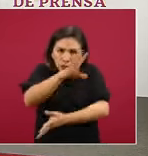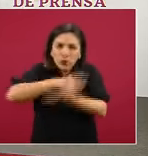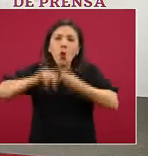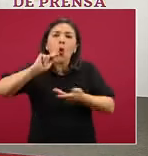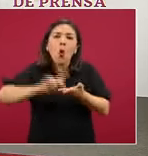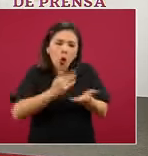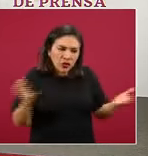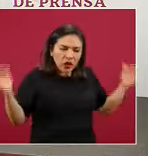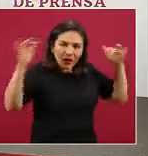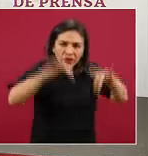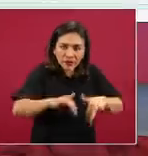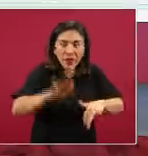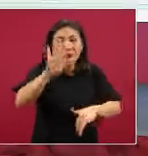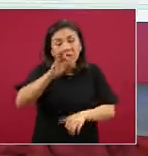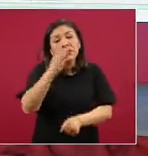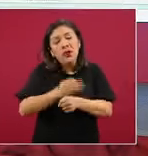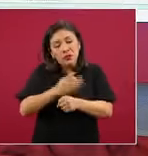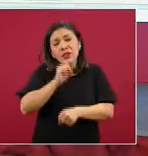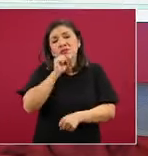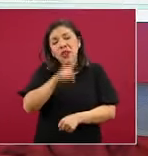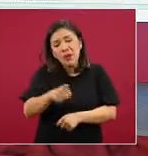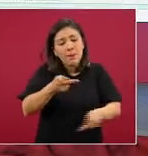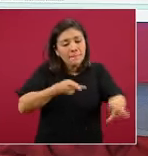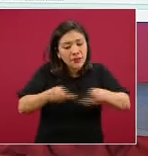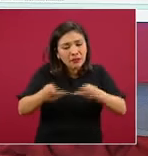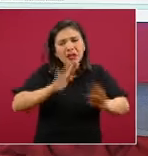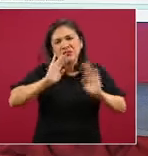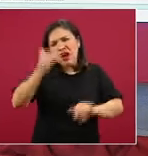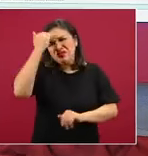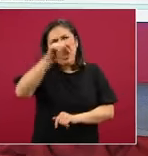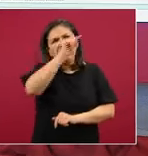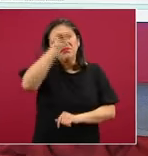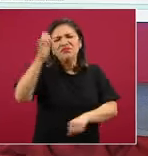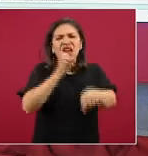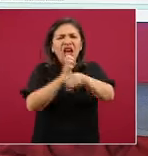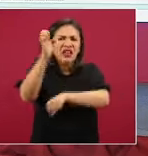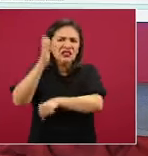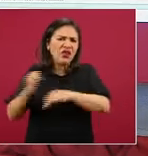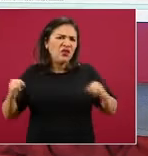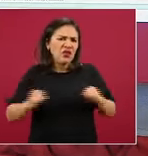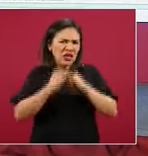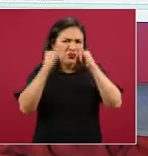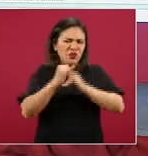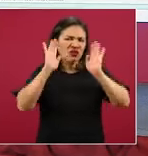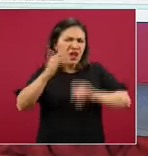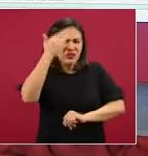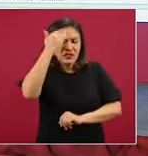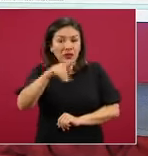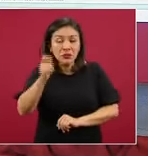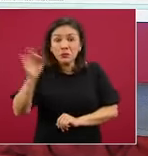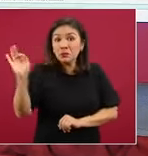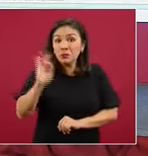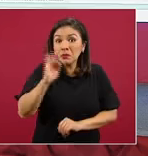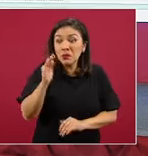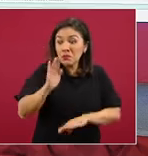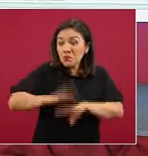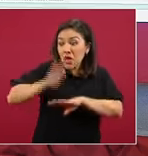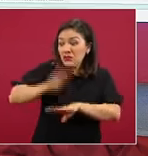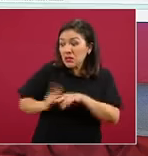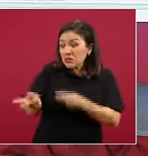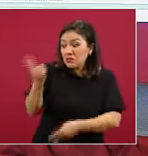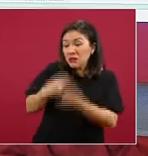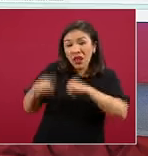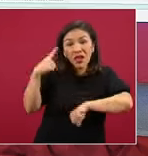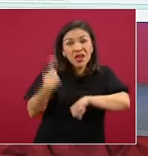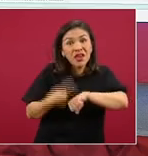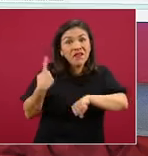Pero también están los planes, y cada una de las entidades lo tiene muy claro, y las instituciones, en que en el momento que empiecen a subir la necesidad